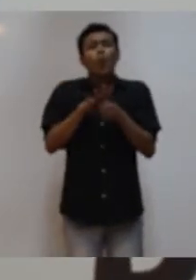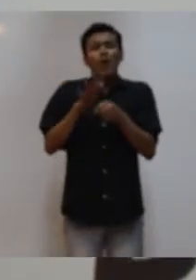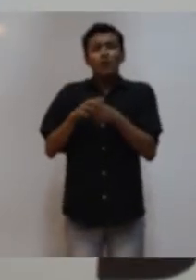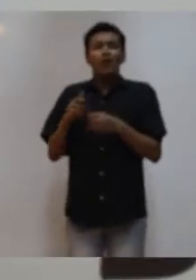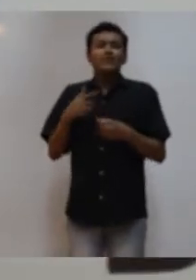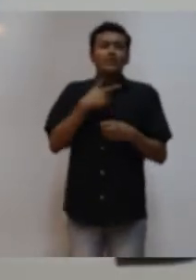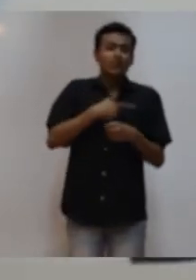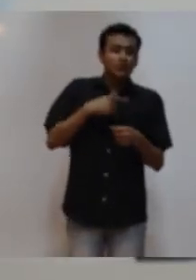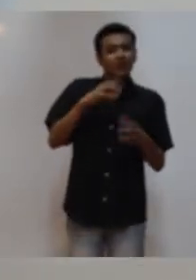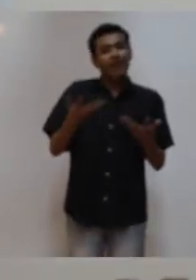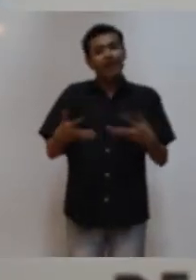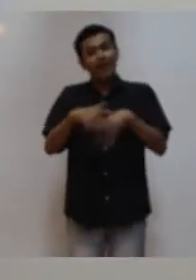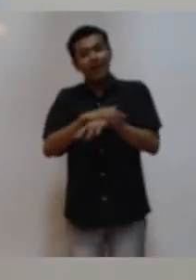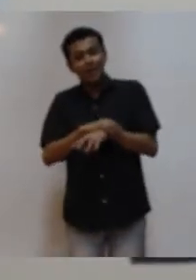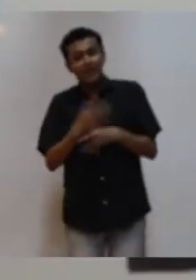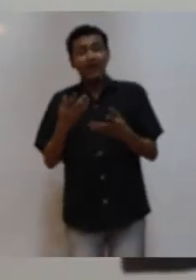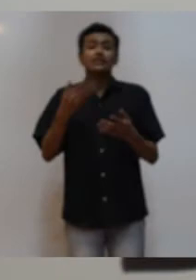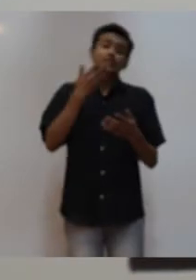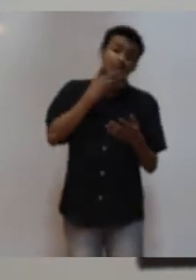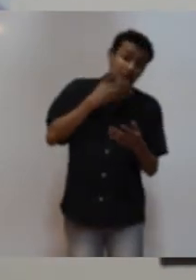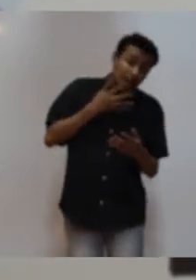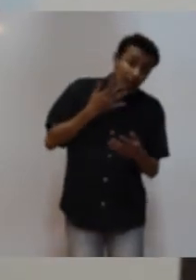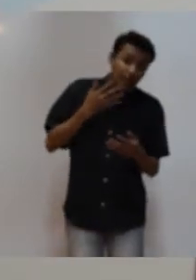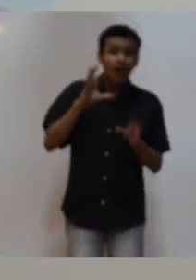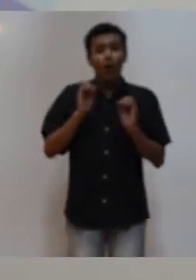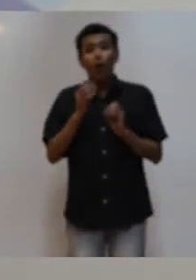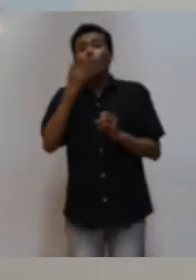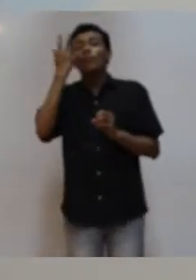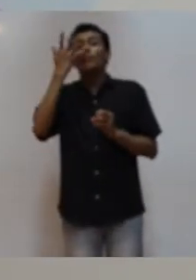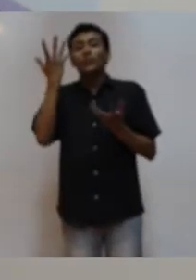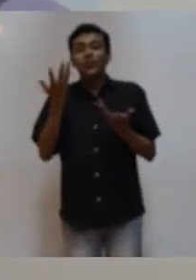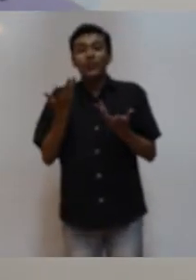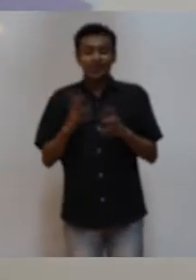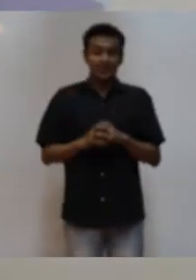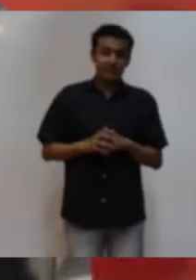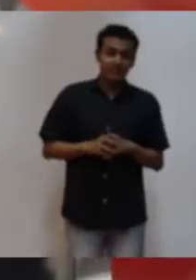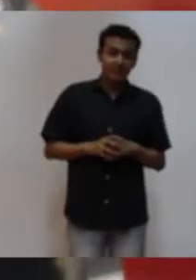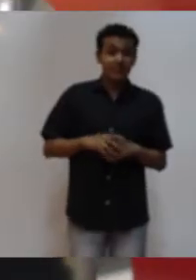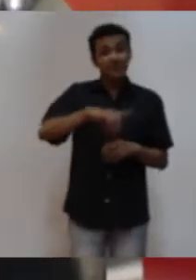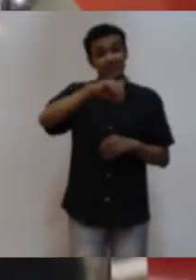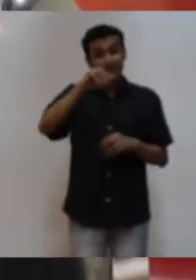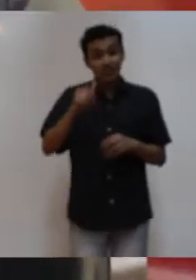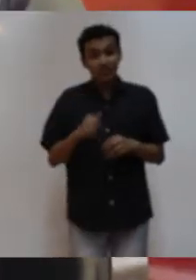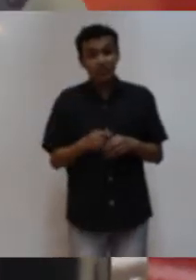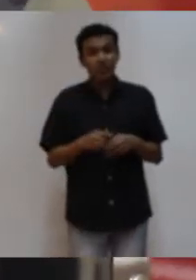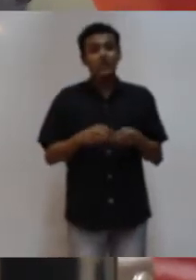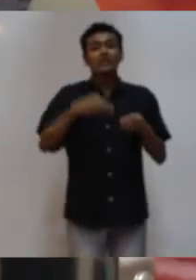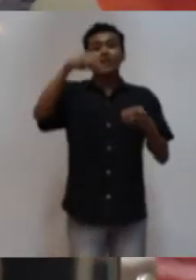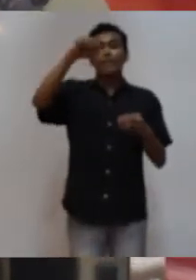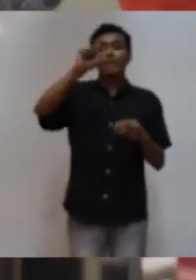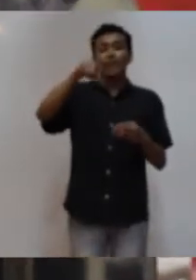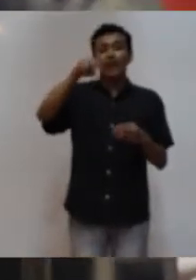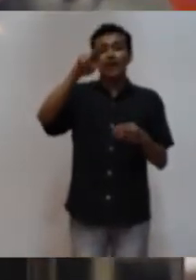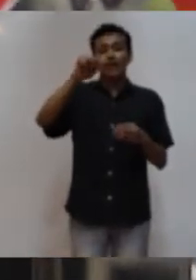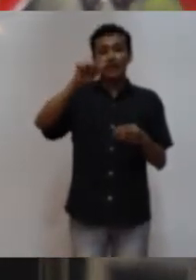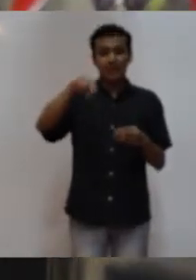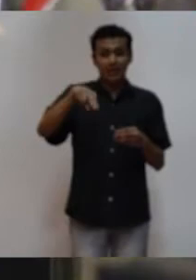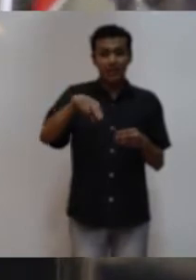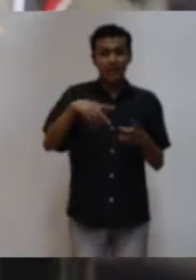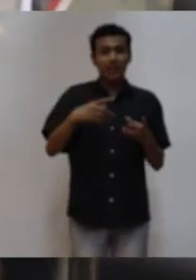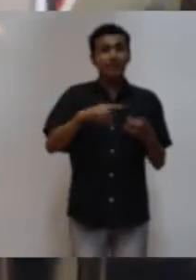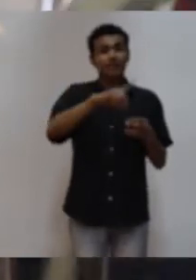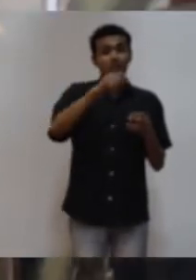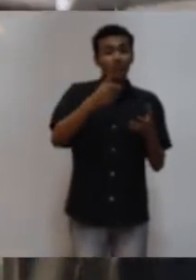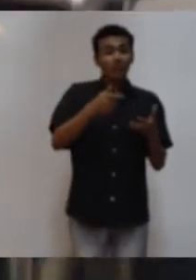haga poder cambiar el concepto de sabe a café y huele a café máquina de expreso la